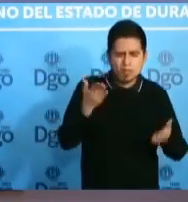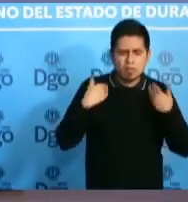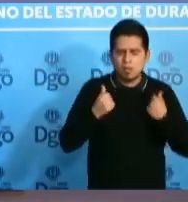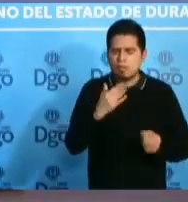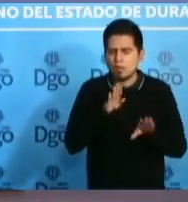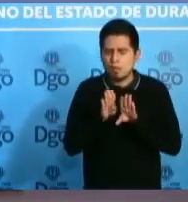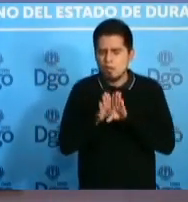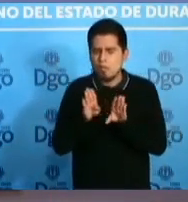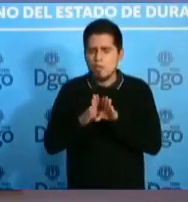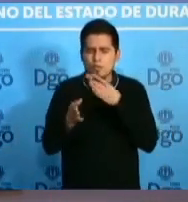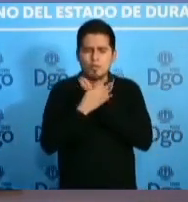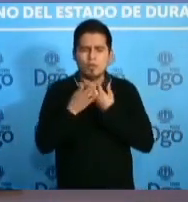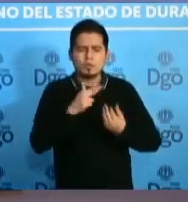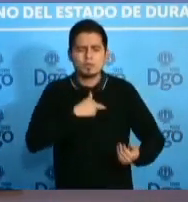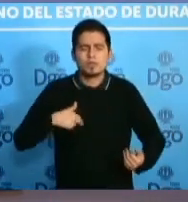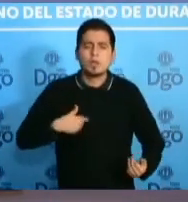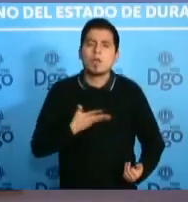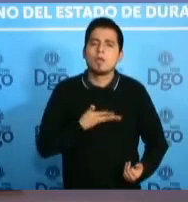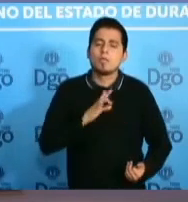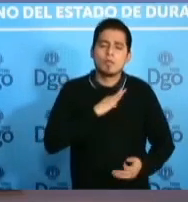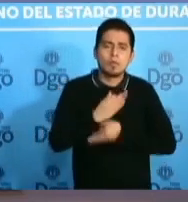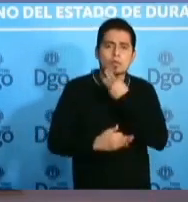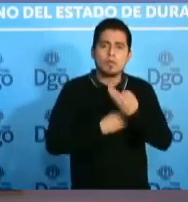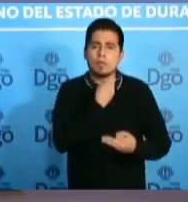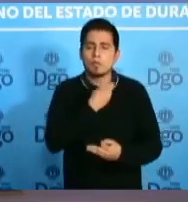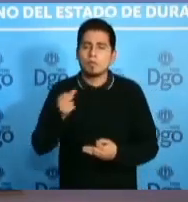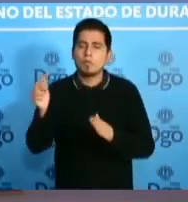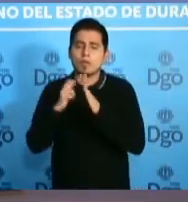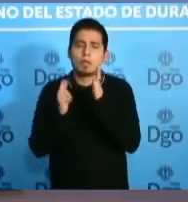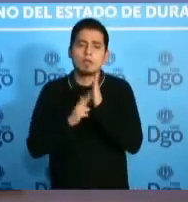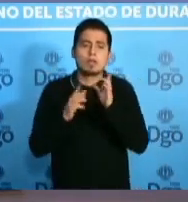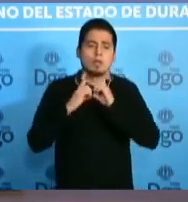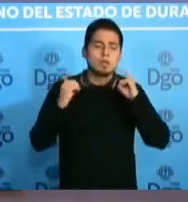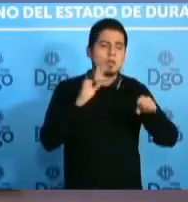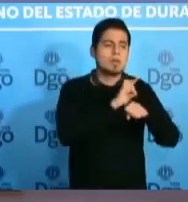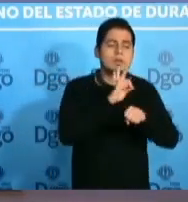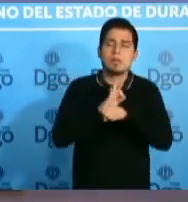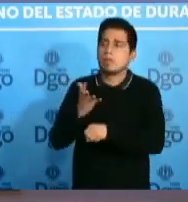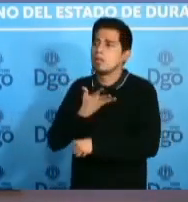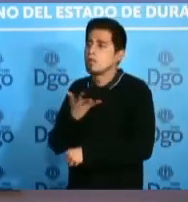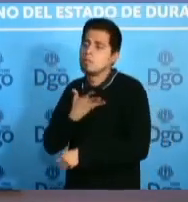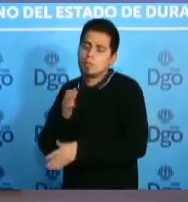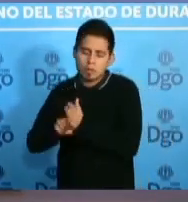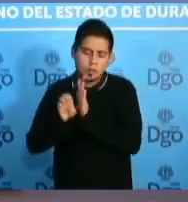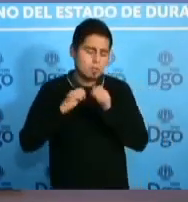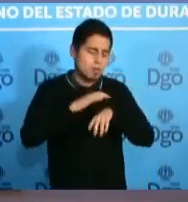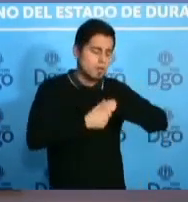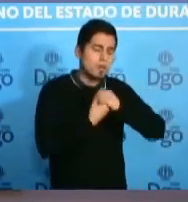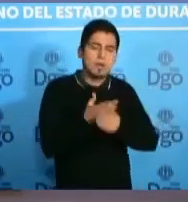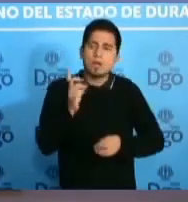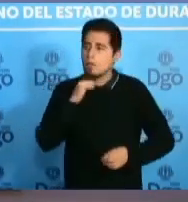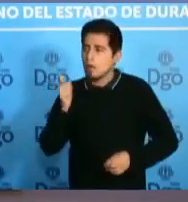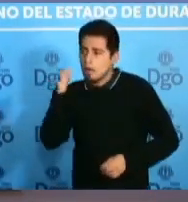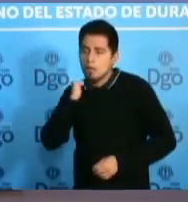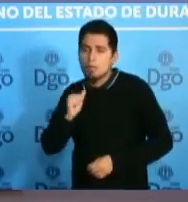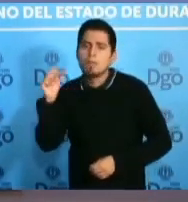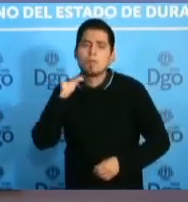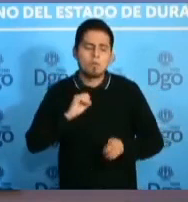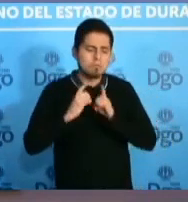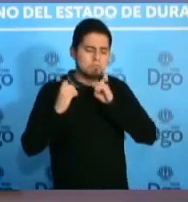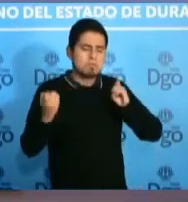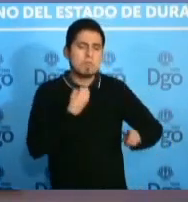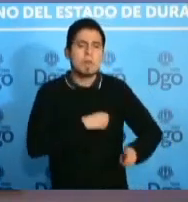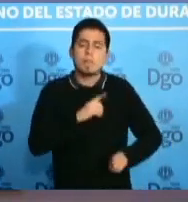y poner en práctica estas medidas preventivas como es el lavado adecuado en manos y la sana distancia y por último aquellas